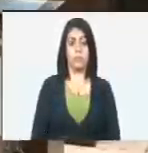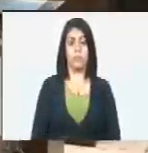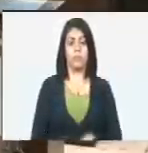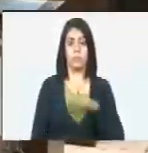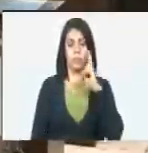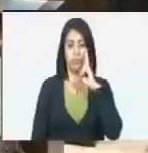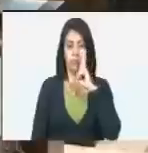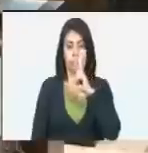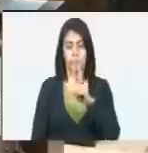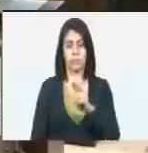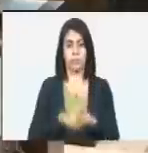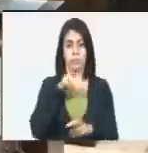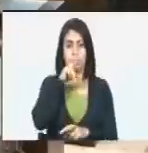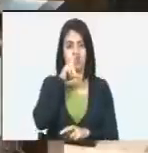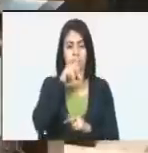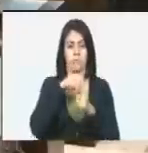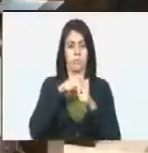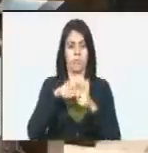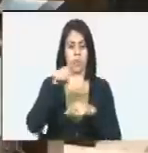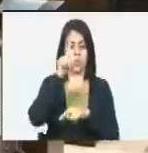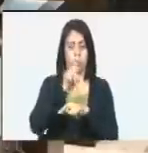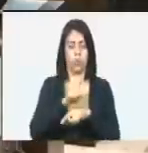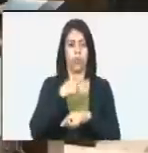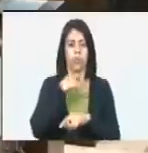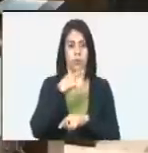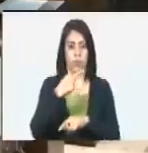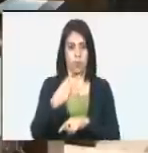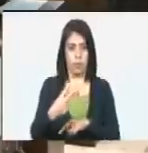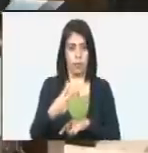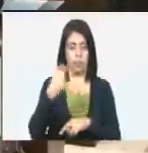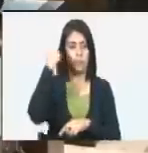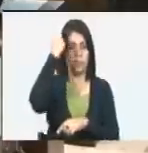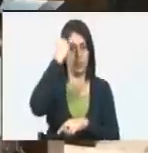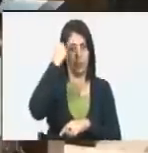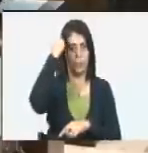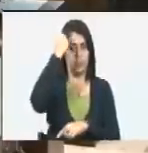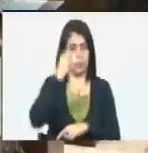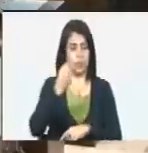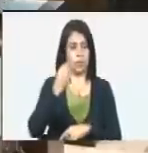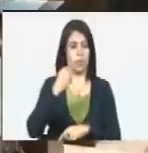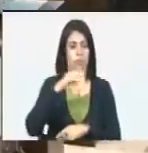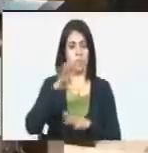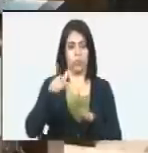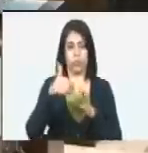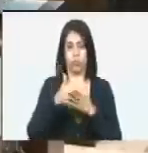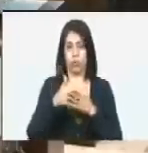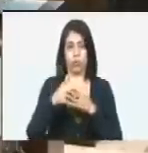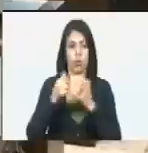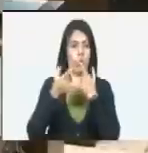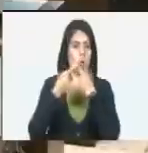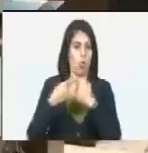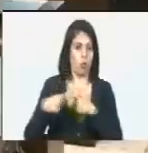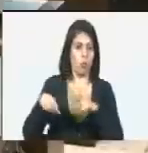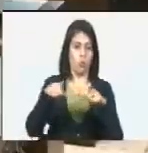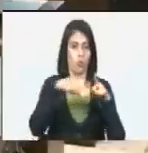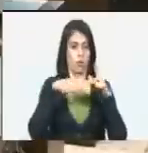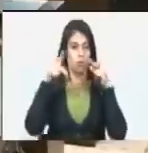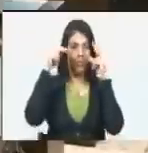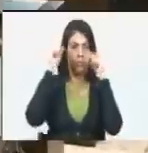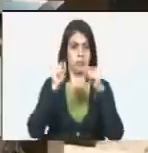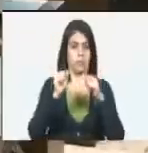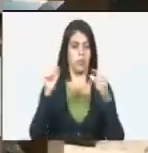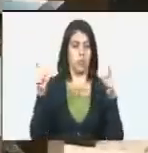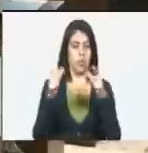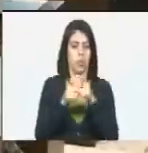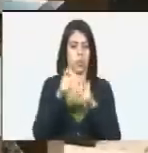hablar al unísono y con un solo pensamiento, yo creo que esto no se da en otras profesiones, a un grupo de